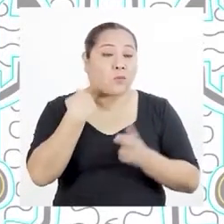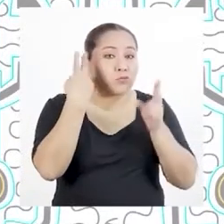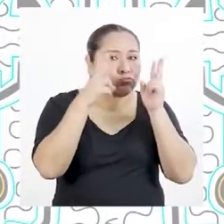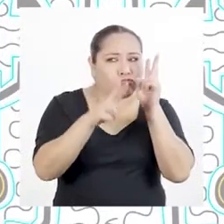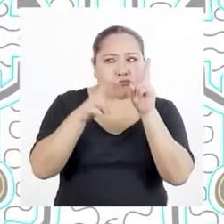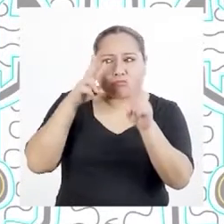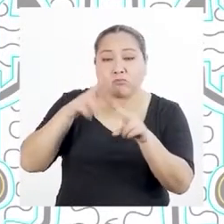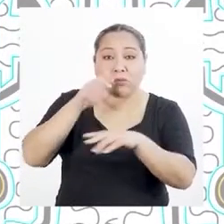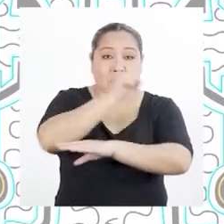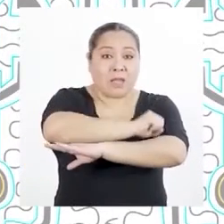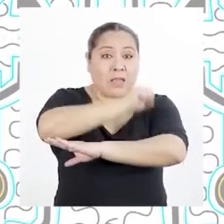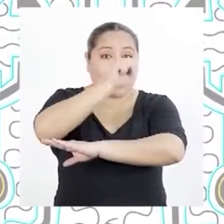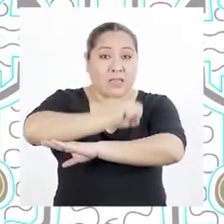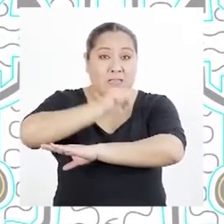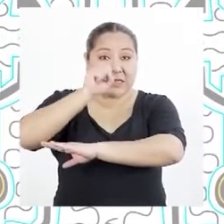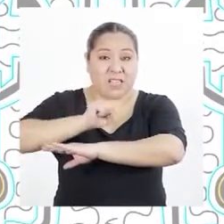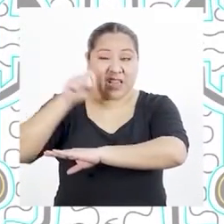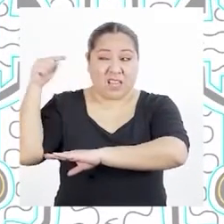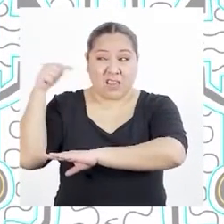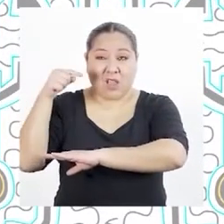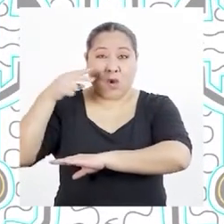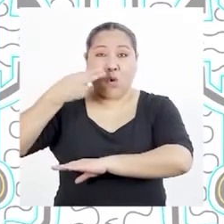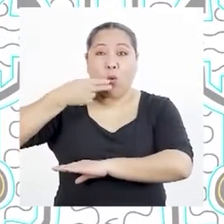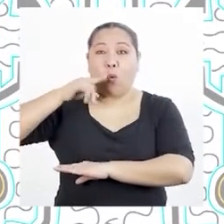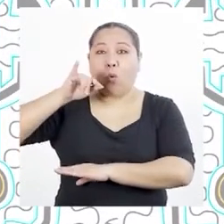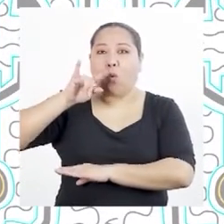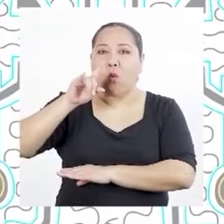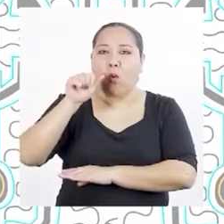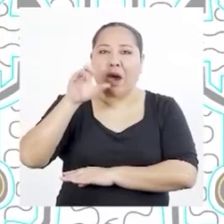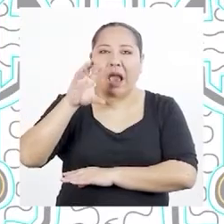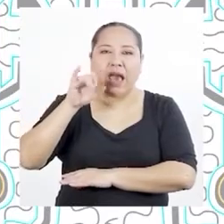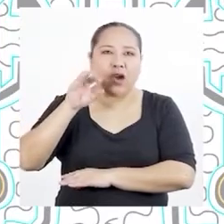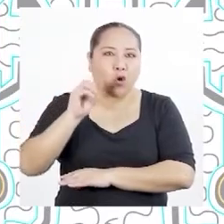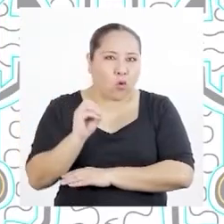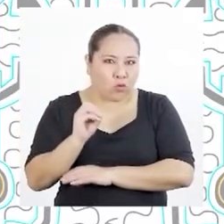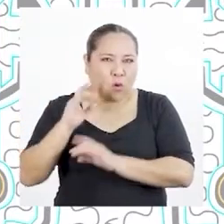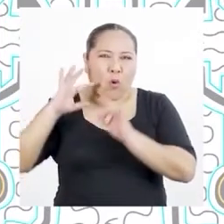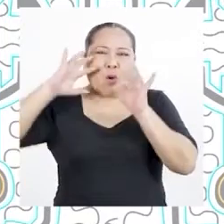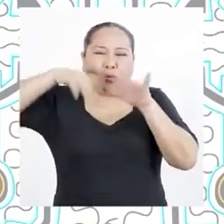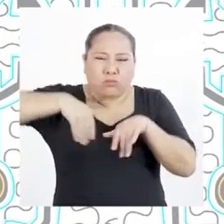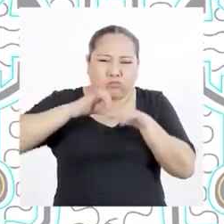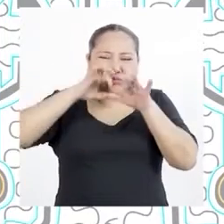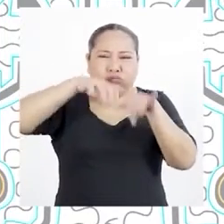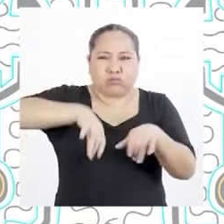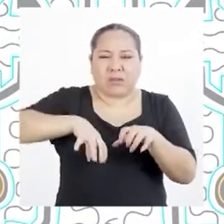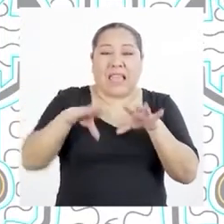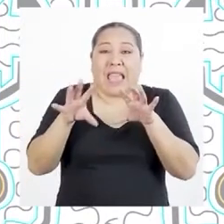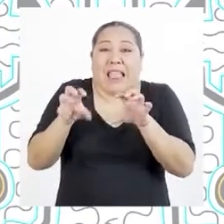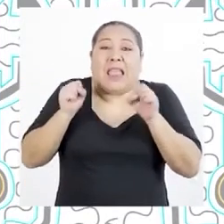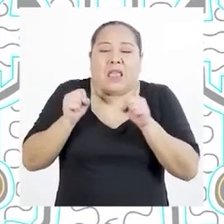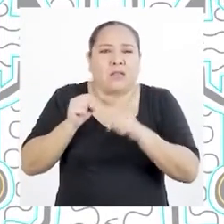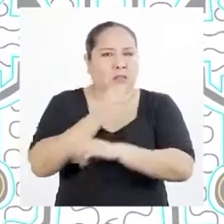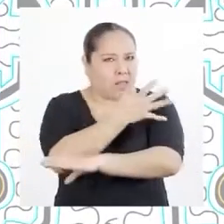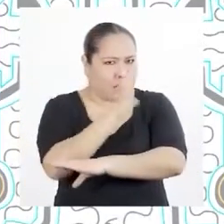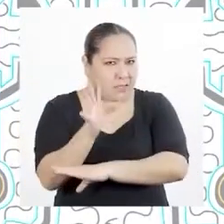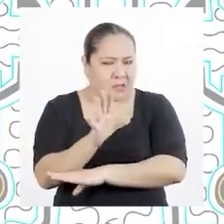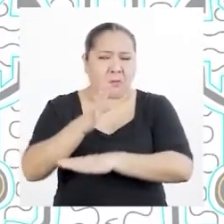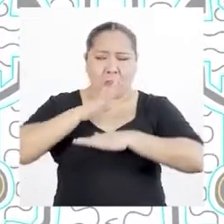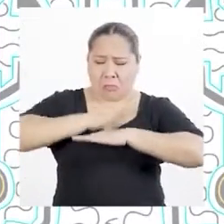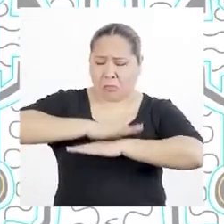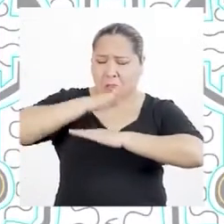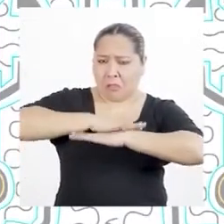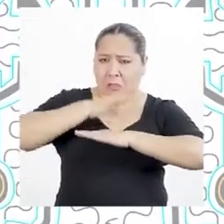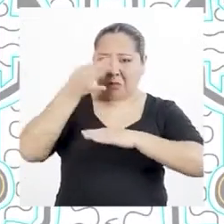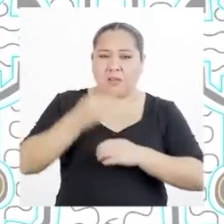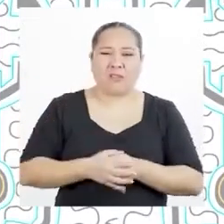que en la sierra hay huaycos helada. En la selva es más tranquilo, ¿no? Yo creo